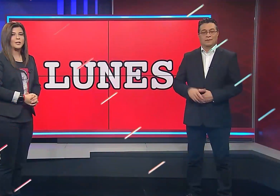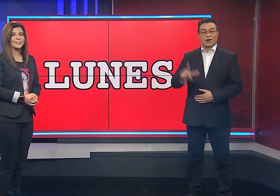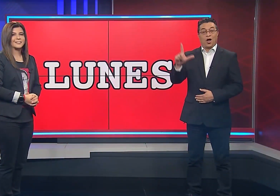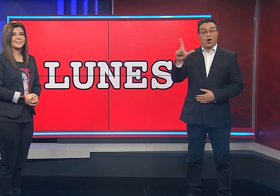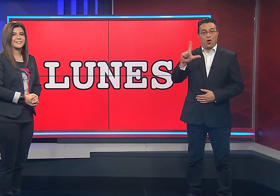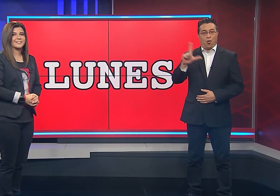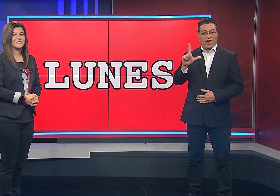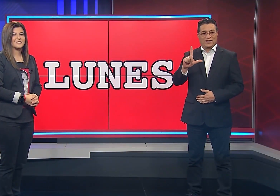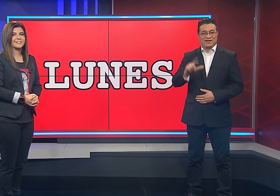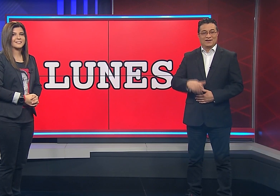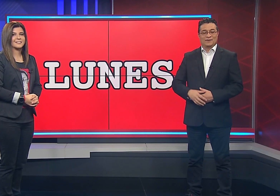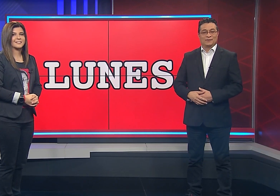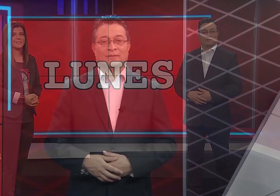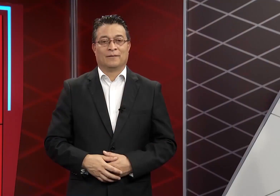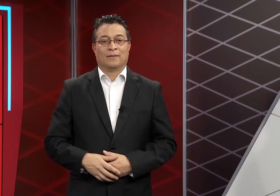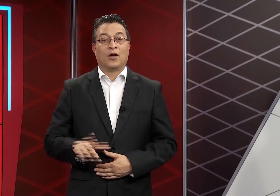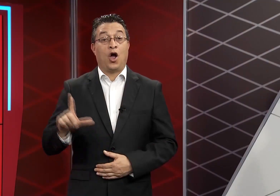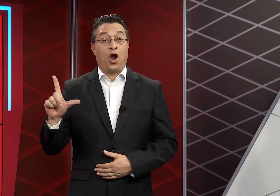Lunes.